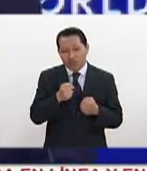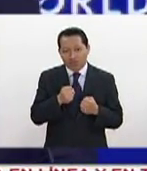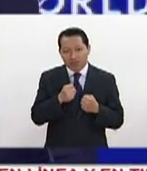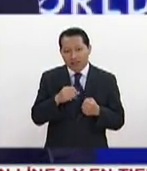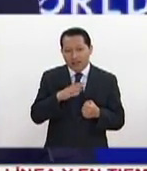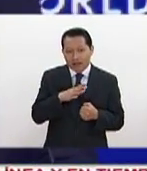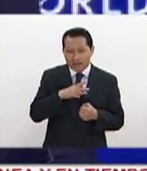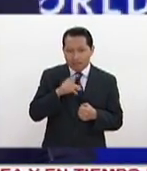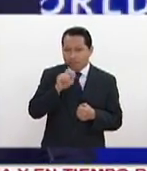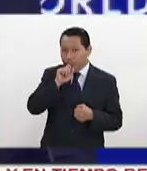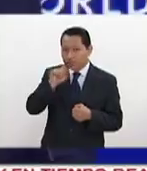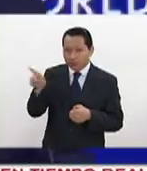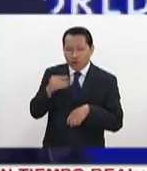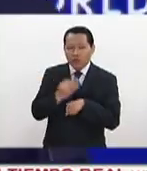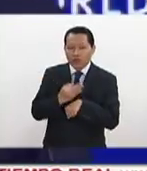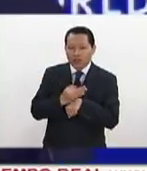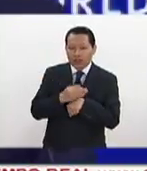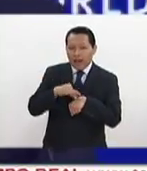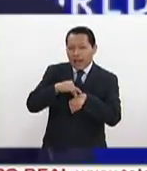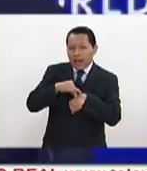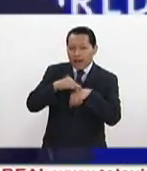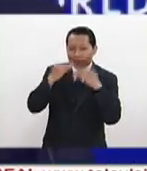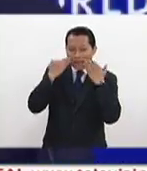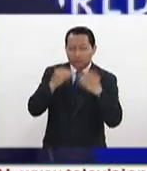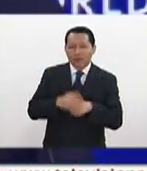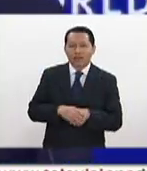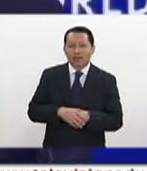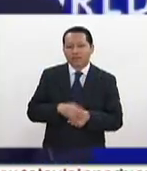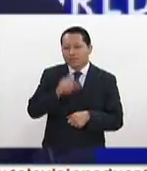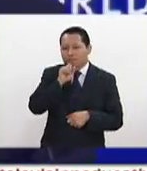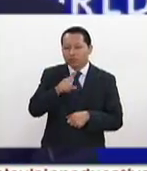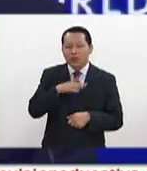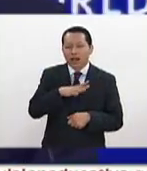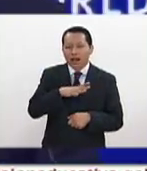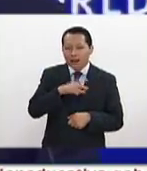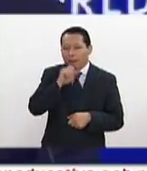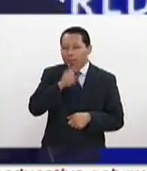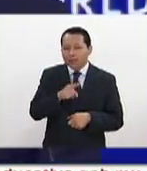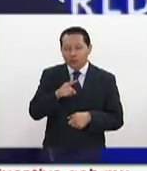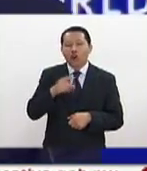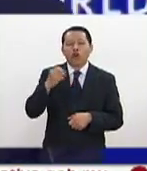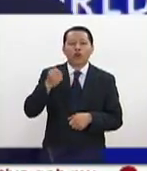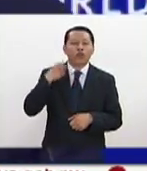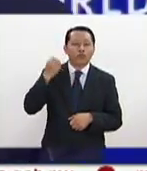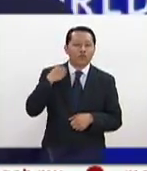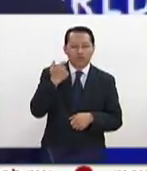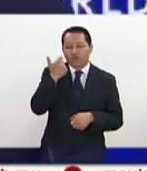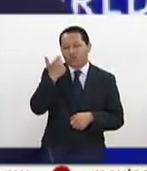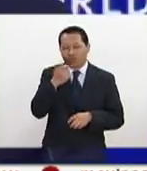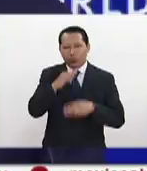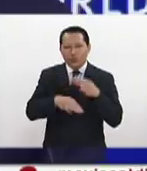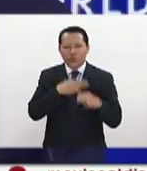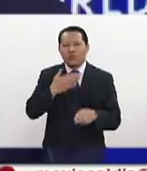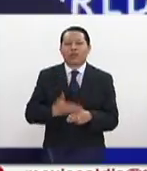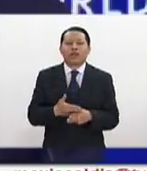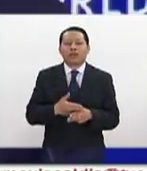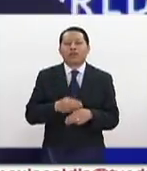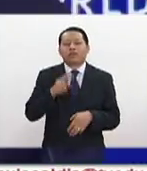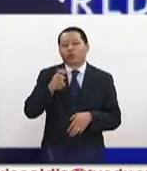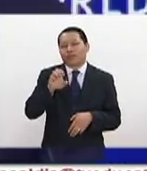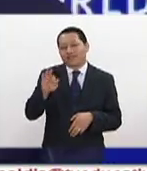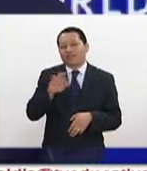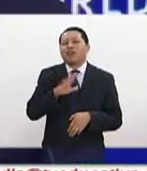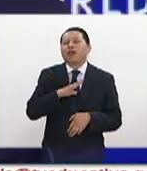Ahí lo tenemos, esto es completamente en vivo. Sí, es que está hablando en el Foro Económico Mundial, que durante estos días